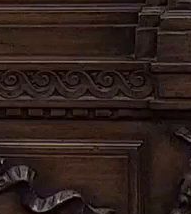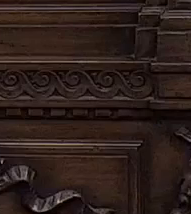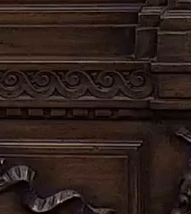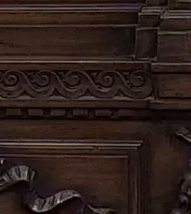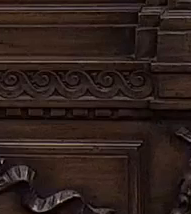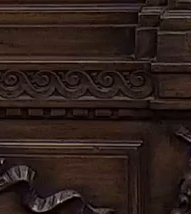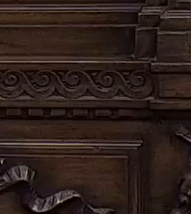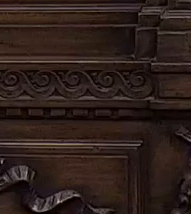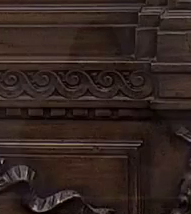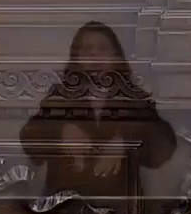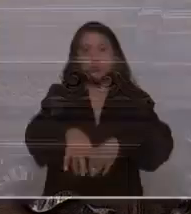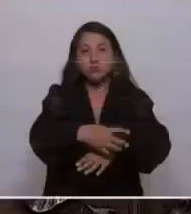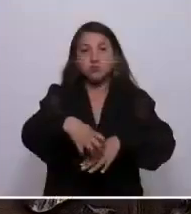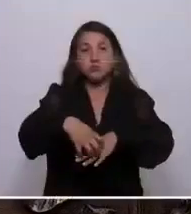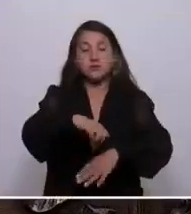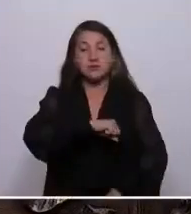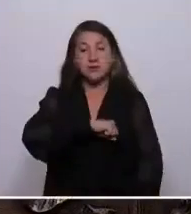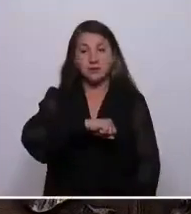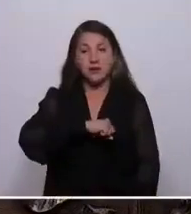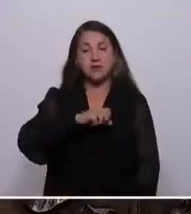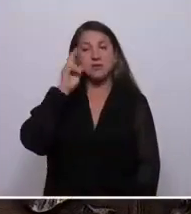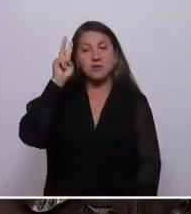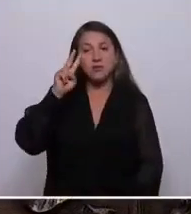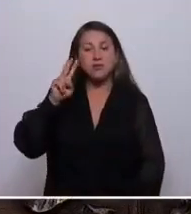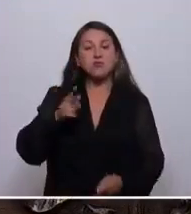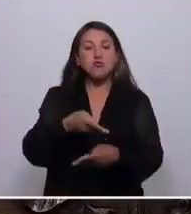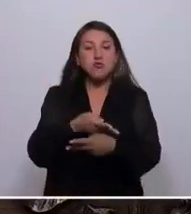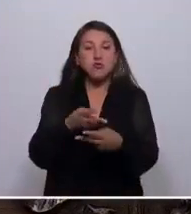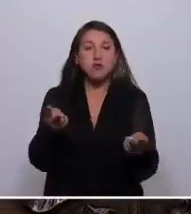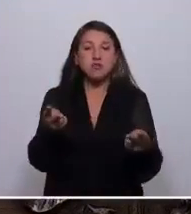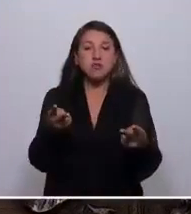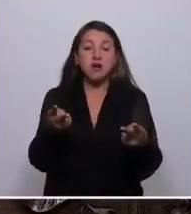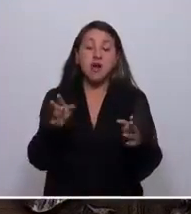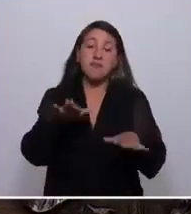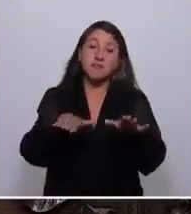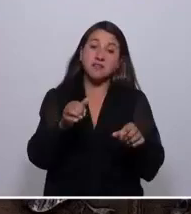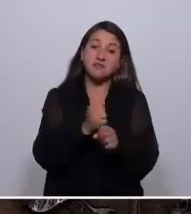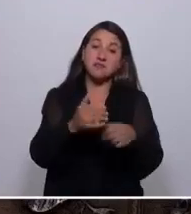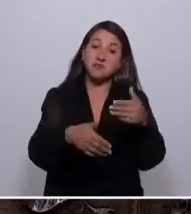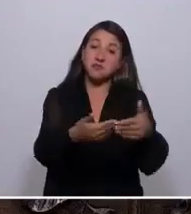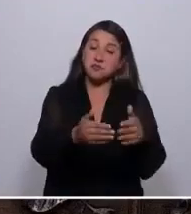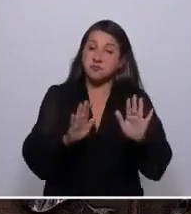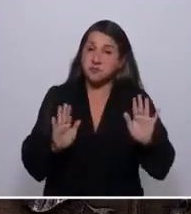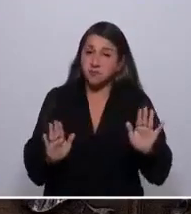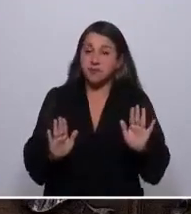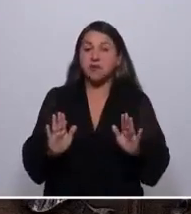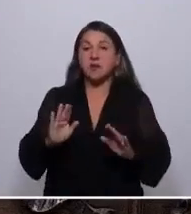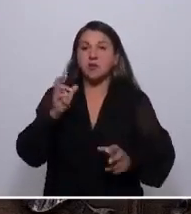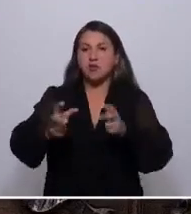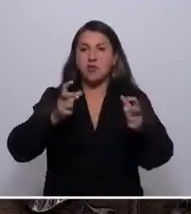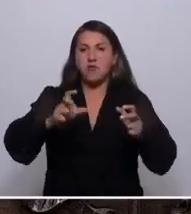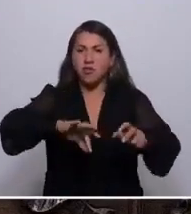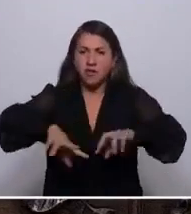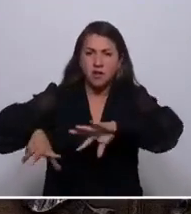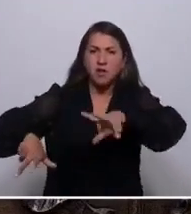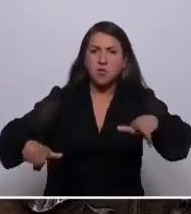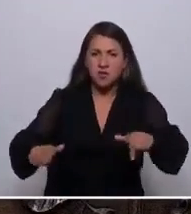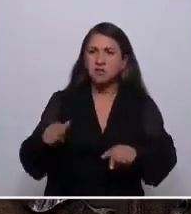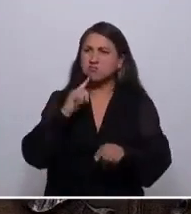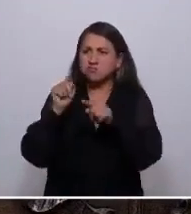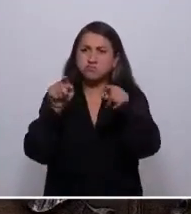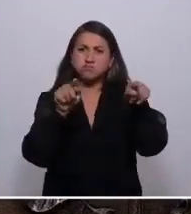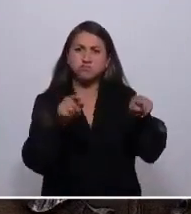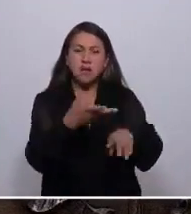sur de Santiago, donde el transporte público funciona en la medida de lo posible. La droga y la delincuencia está en cada esquina,